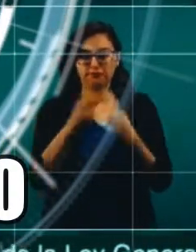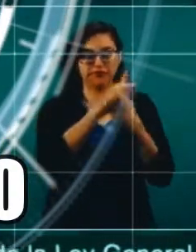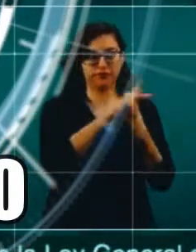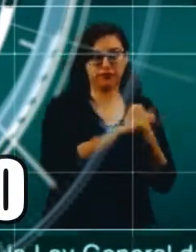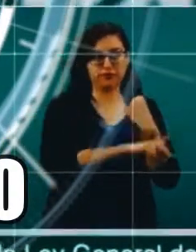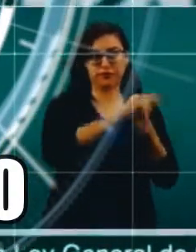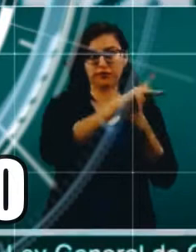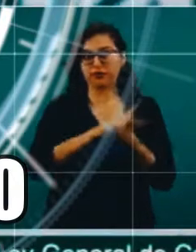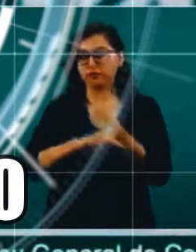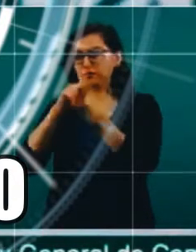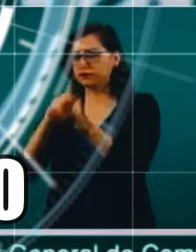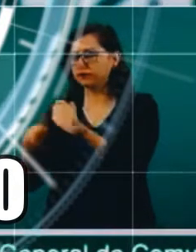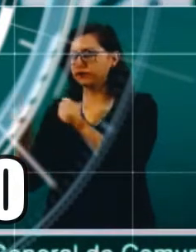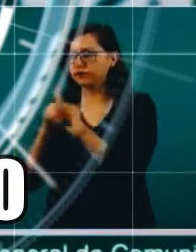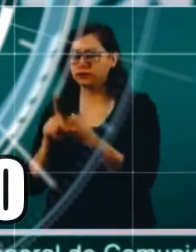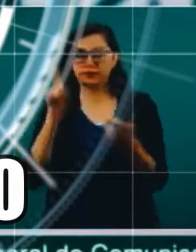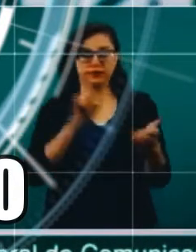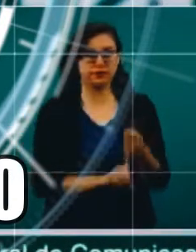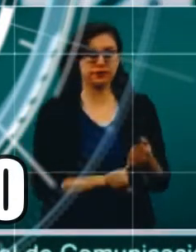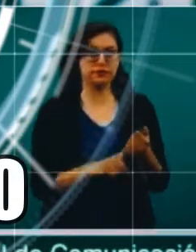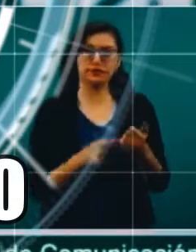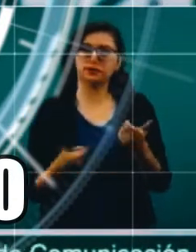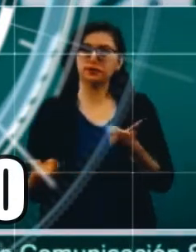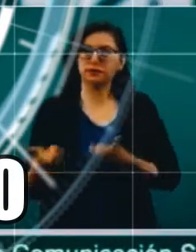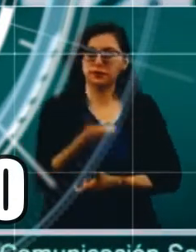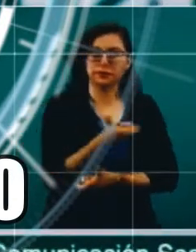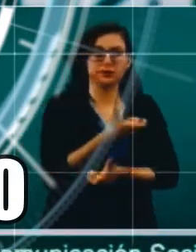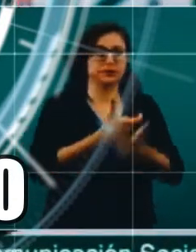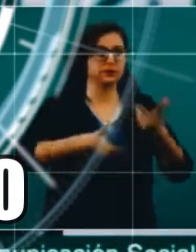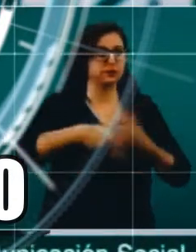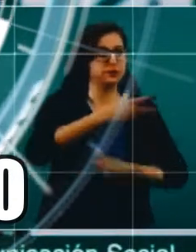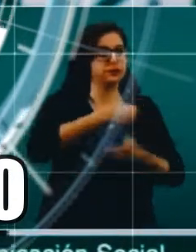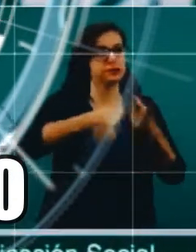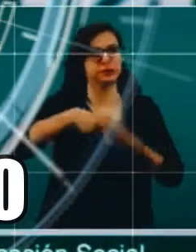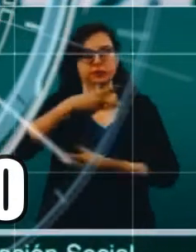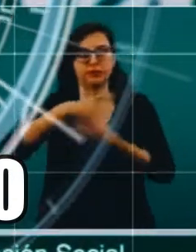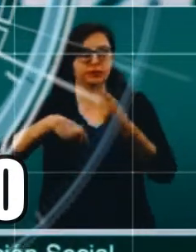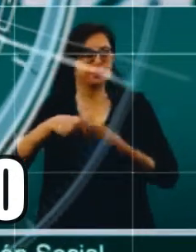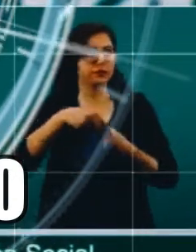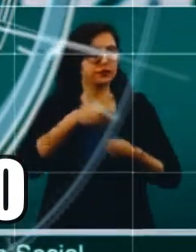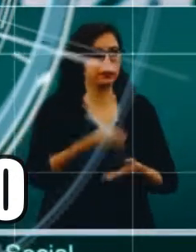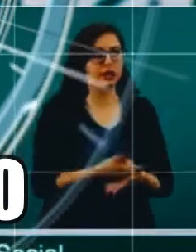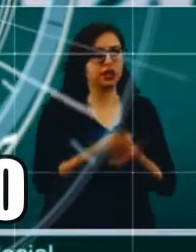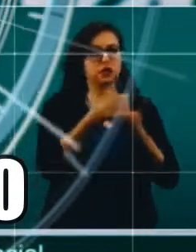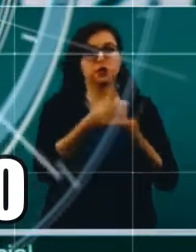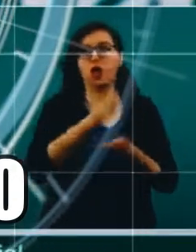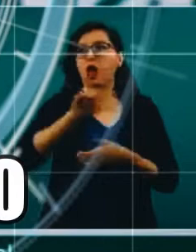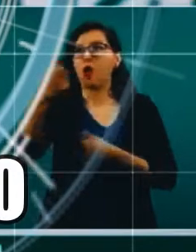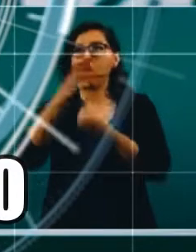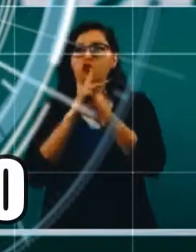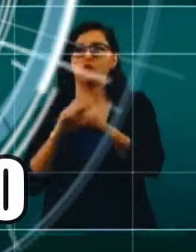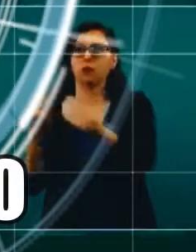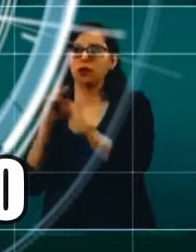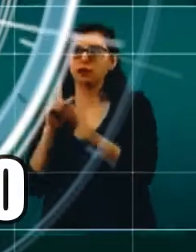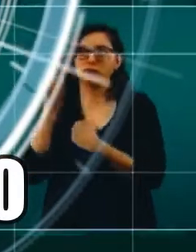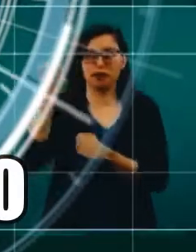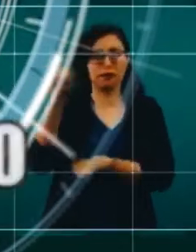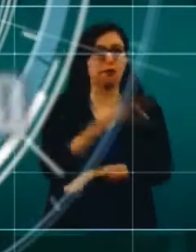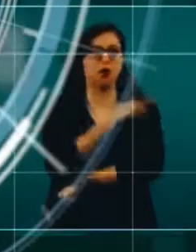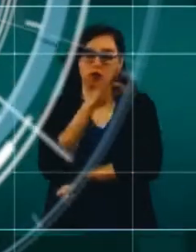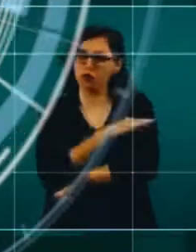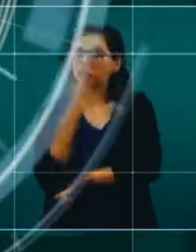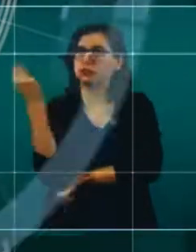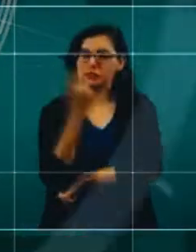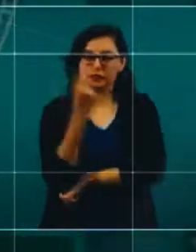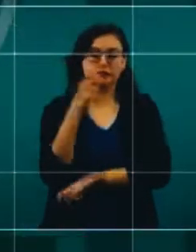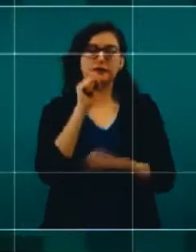cada economía cómo hacemos para ayudar a los demás porque sino nadie va a estar a salvo en esencia lo que se plantó en la